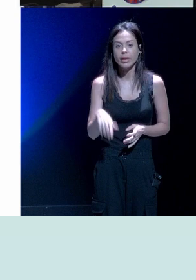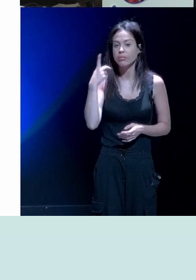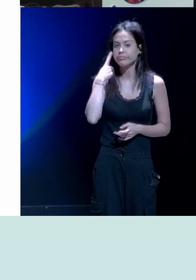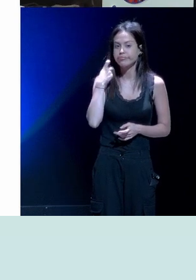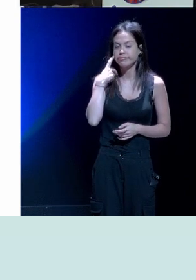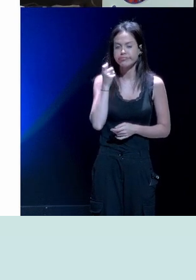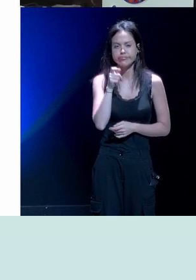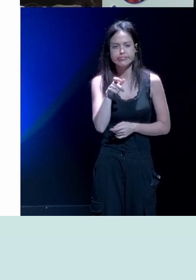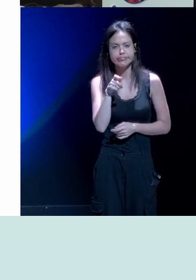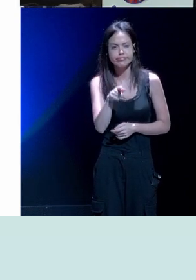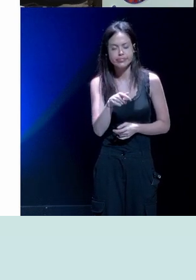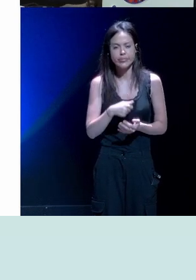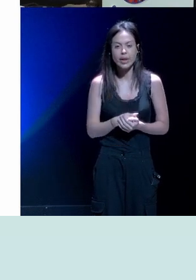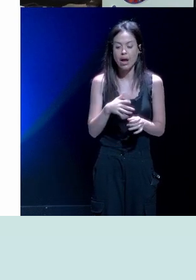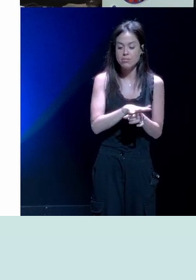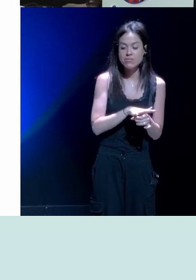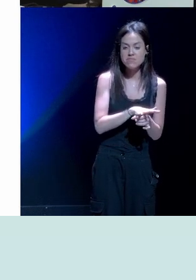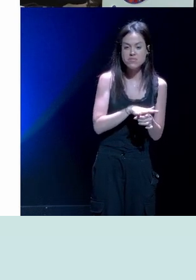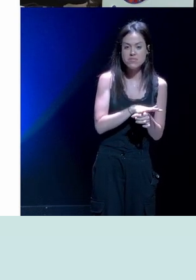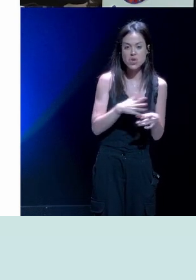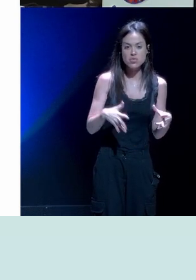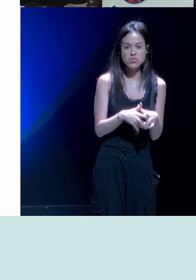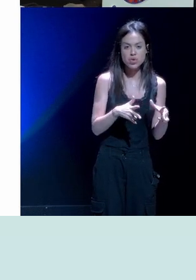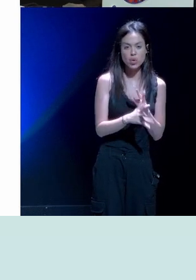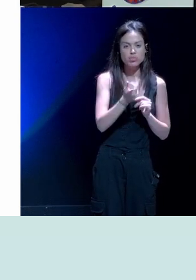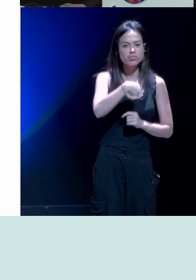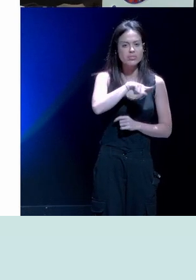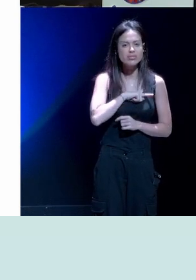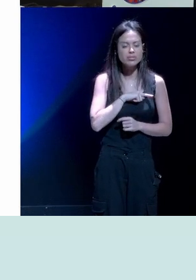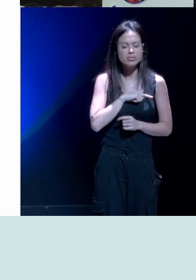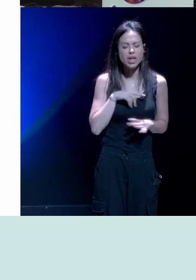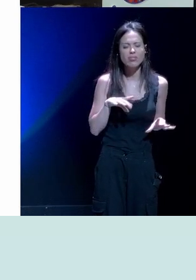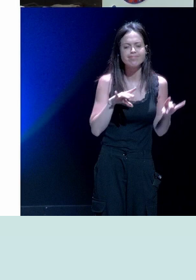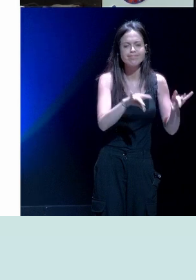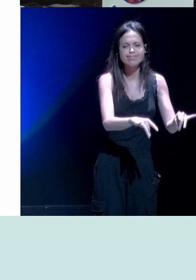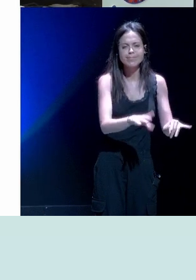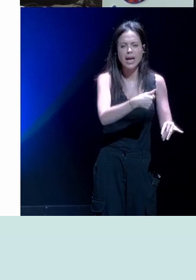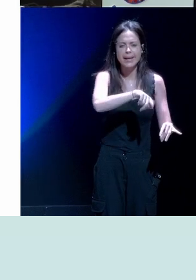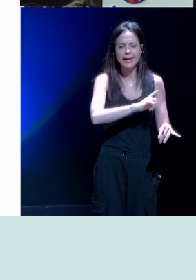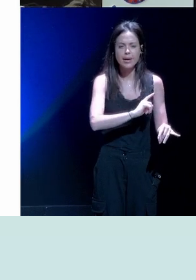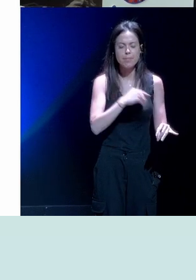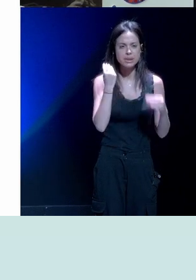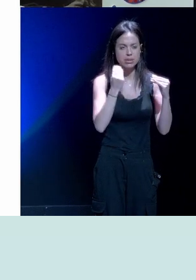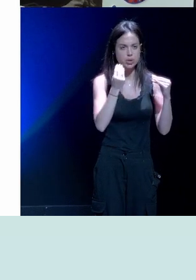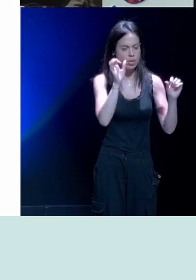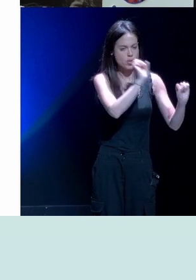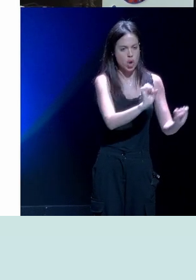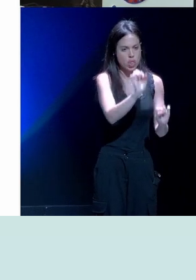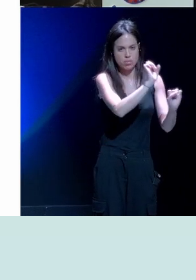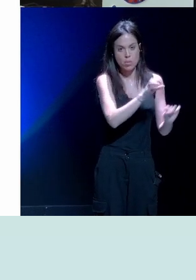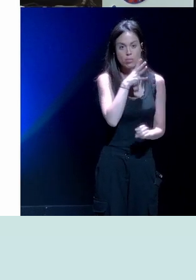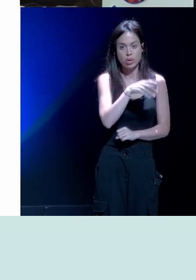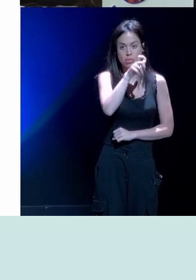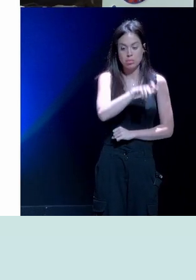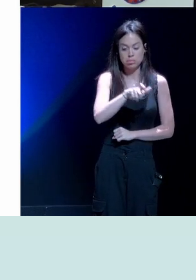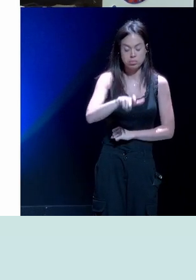Tradicionalmente, en el ámbito social, intervenimos pensando en la protección, porque identificamos a las